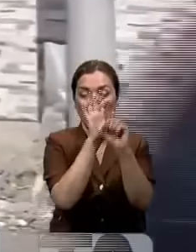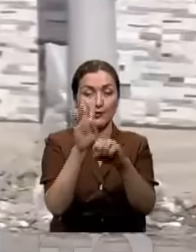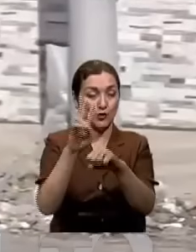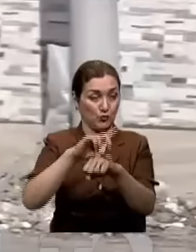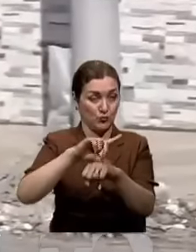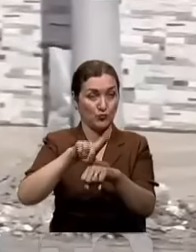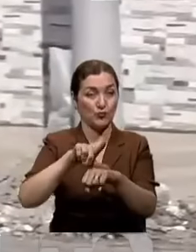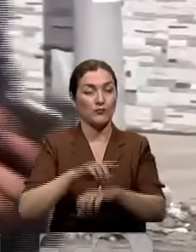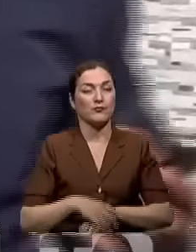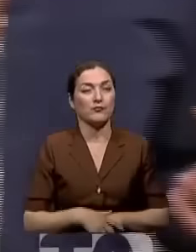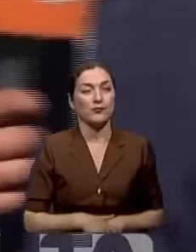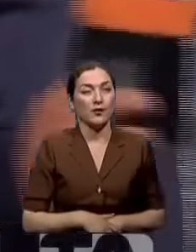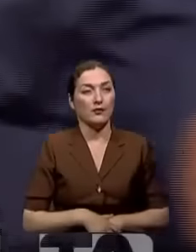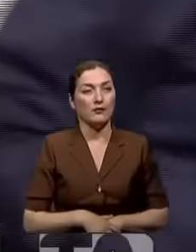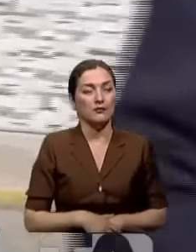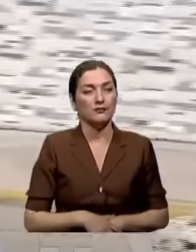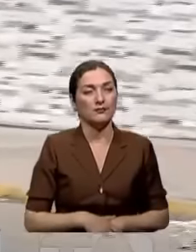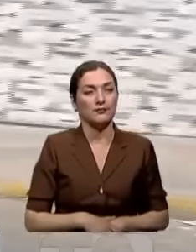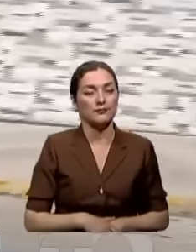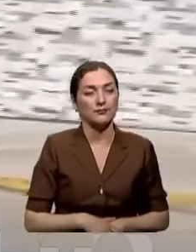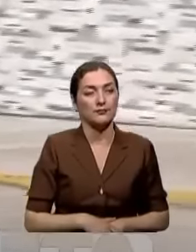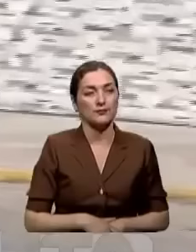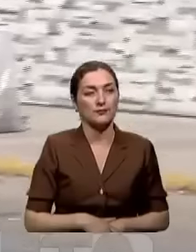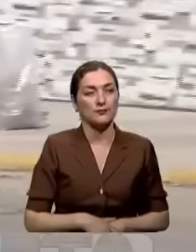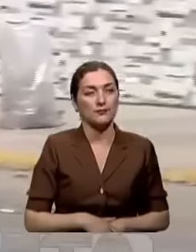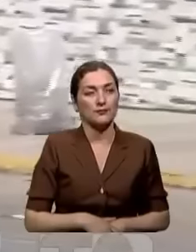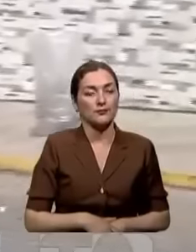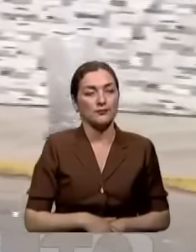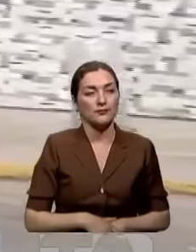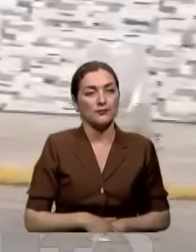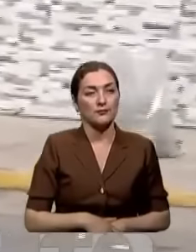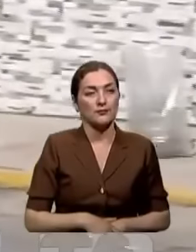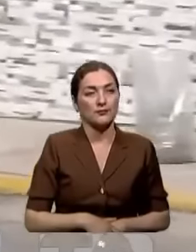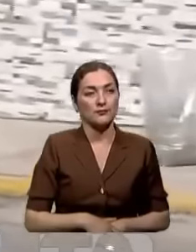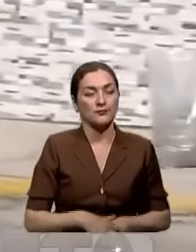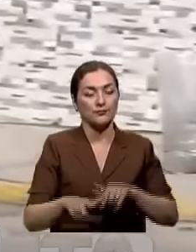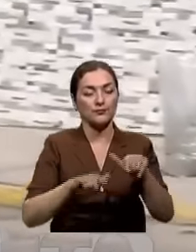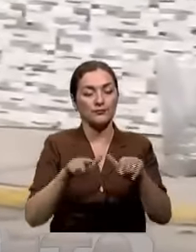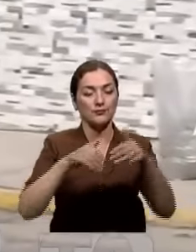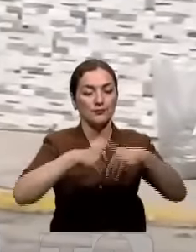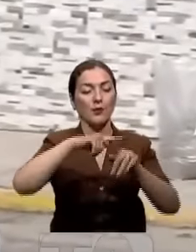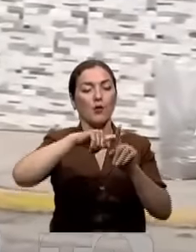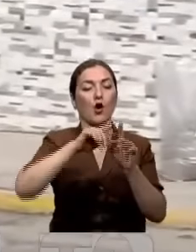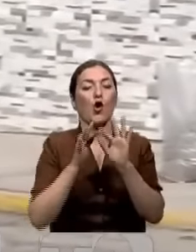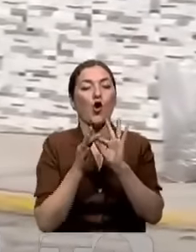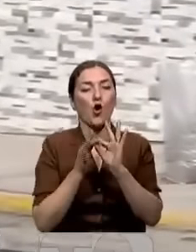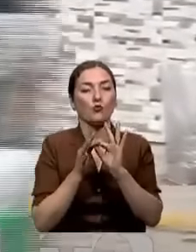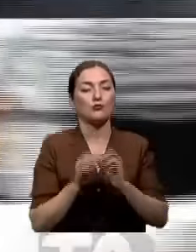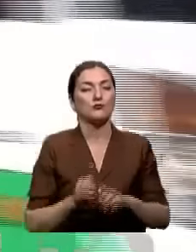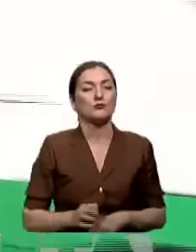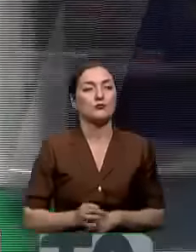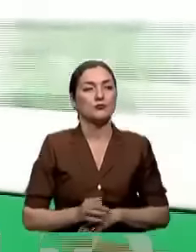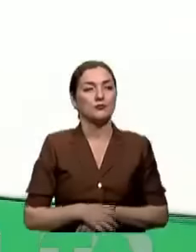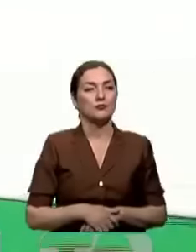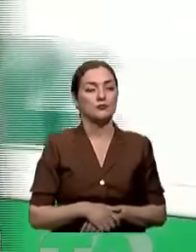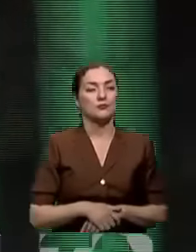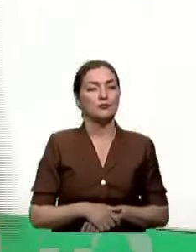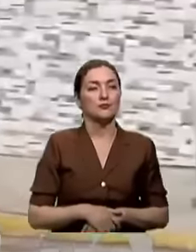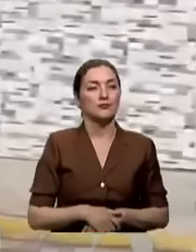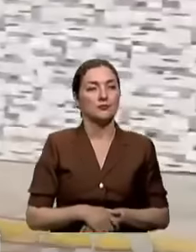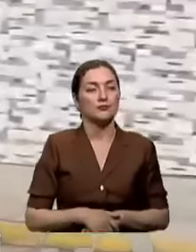8:42 de la mañana. Así es, en este momento, miren ustedes en la parte de atrás, estoy justamente en el cementerio de Calderón. Están ya arreglando los murales